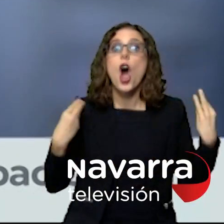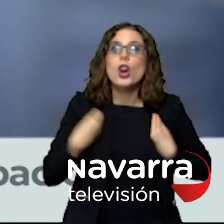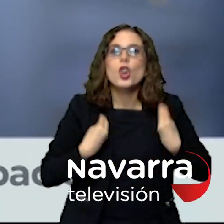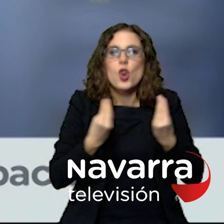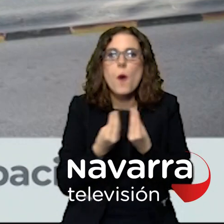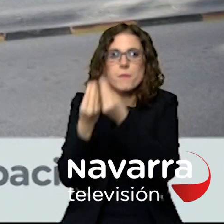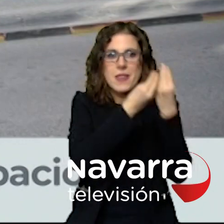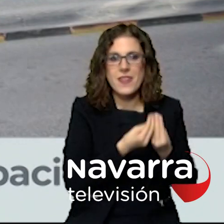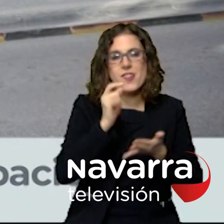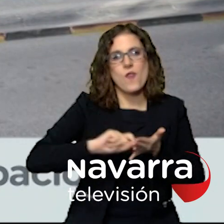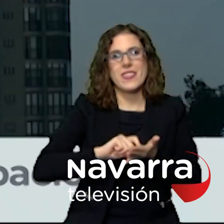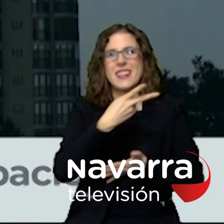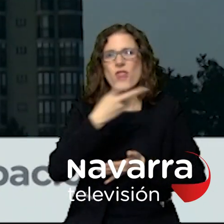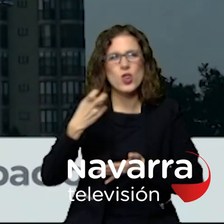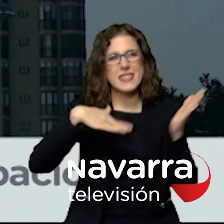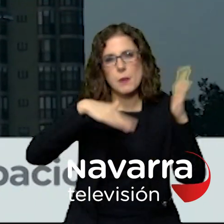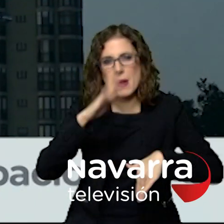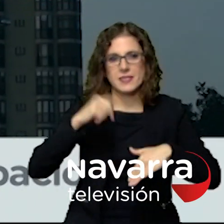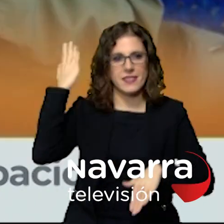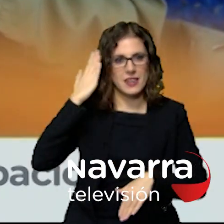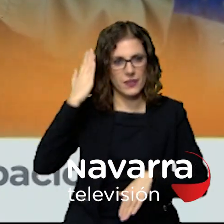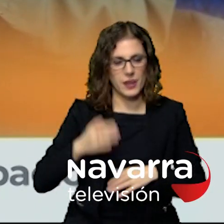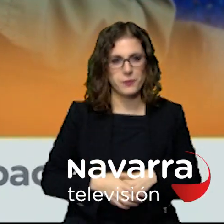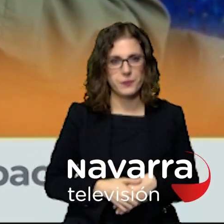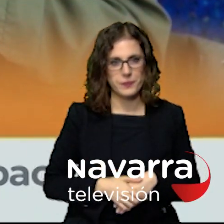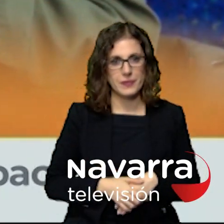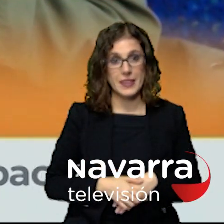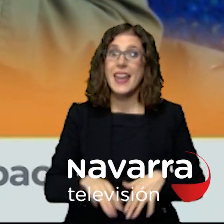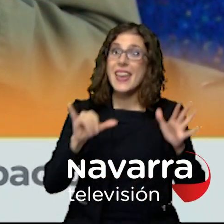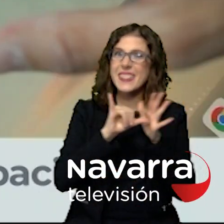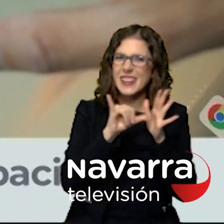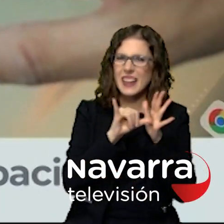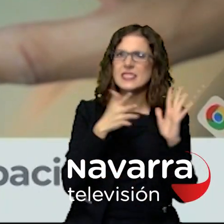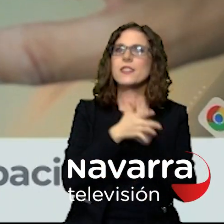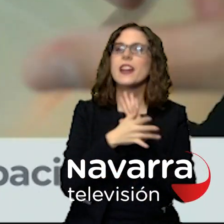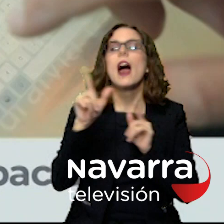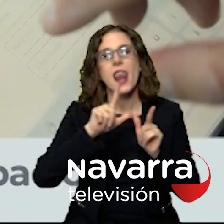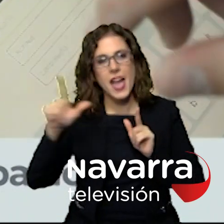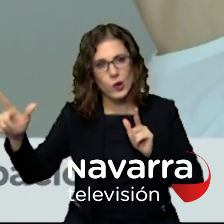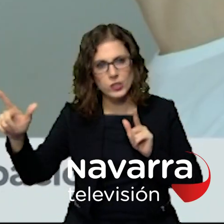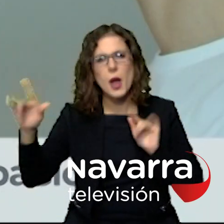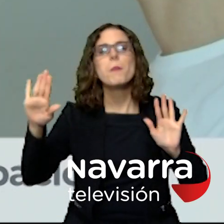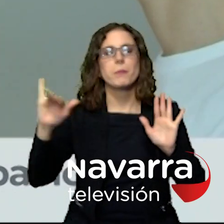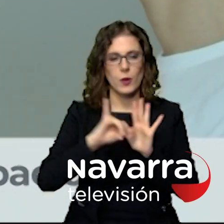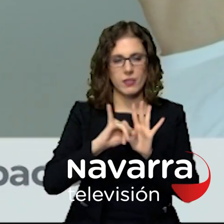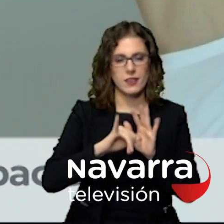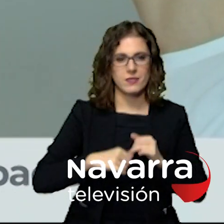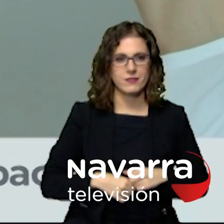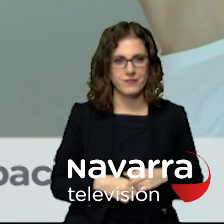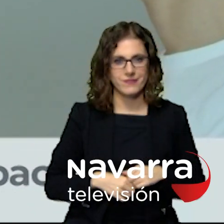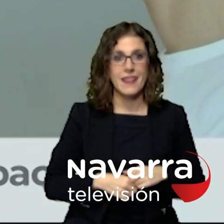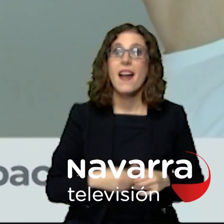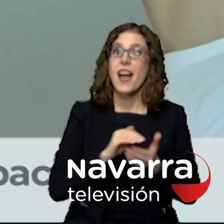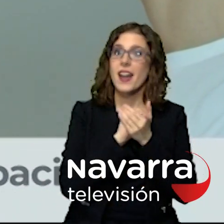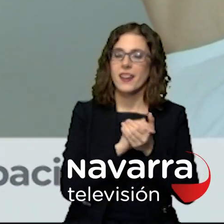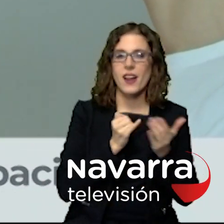más de 200 puntos de nuestra geografía. Estar cerca es estar lejos, pero estar cerca. Caja Rural de